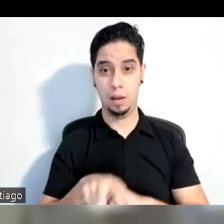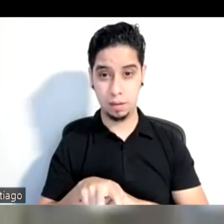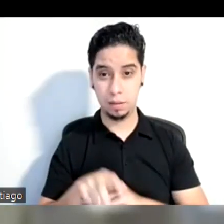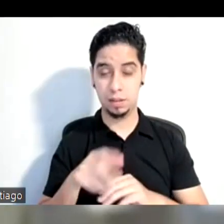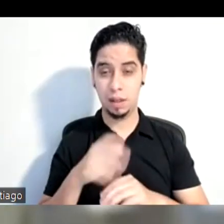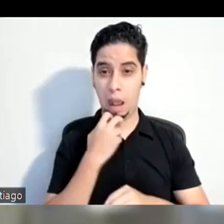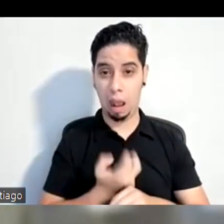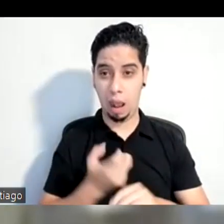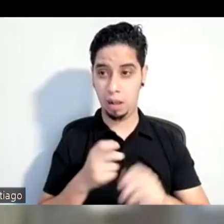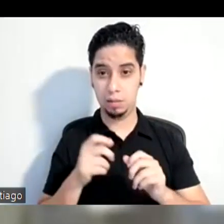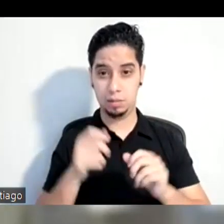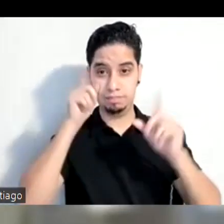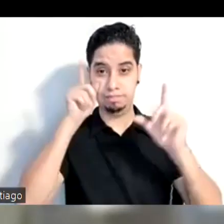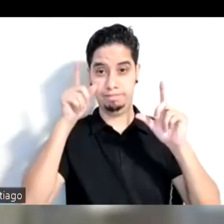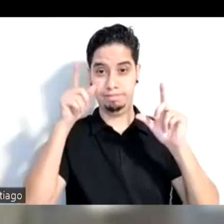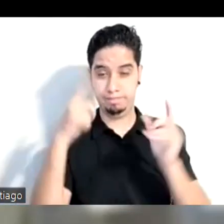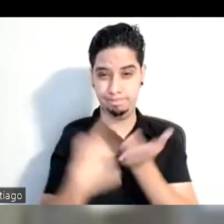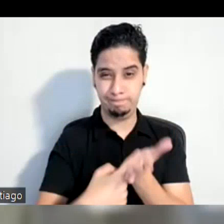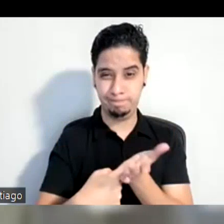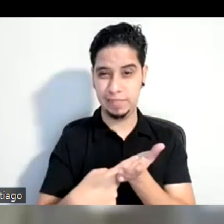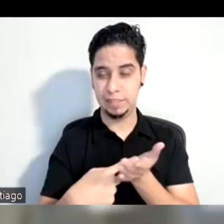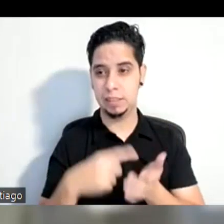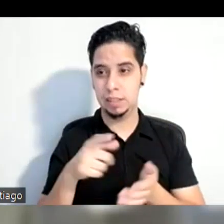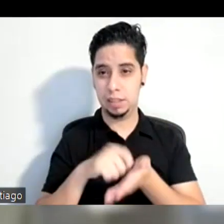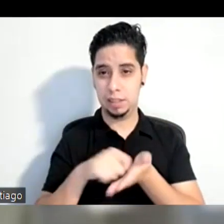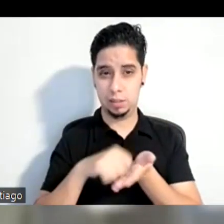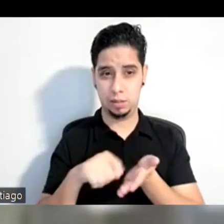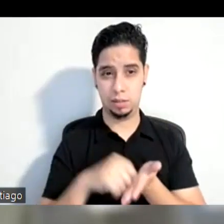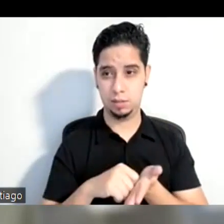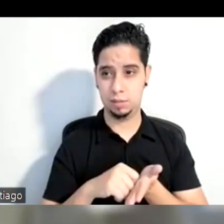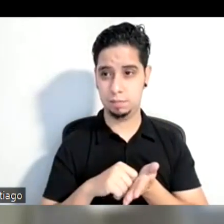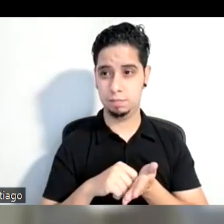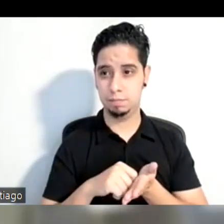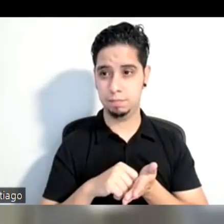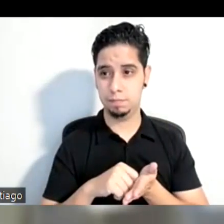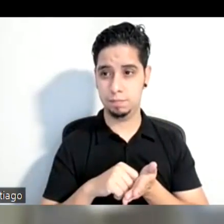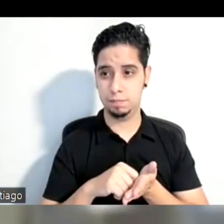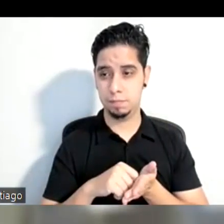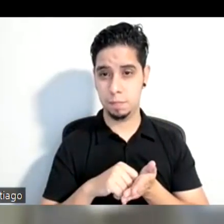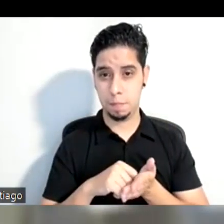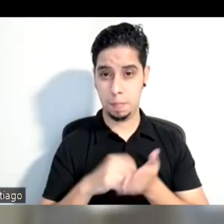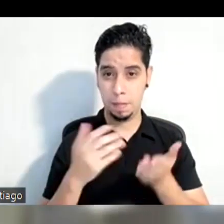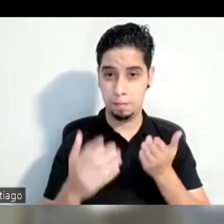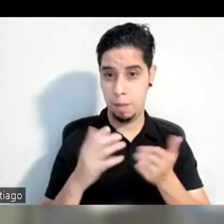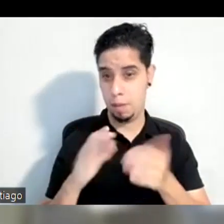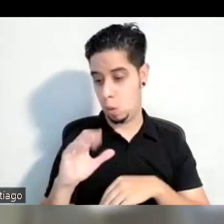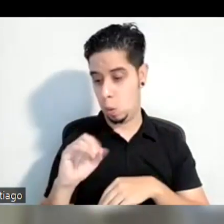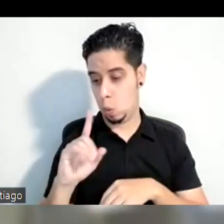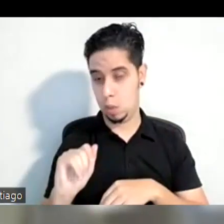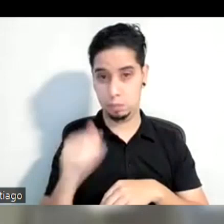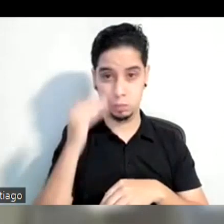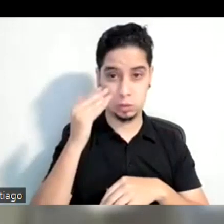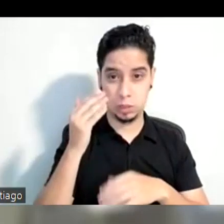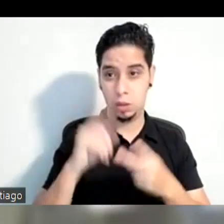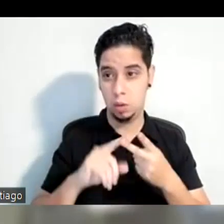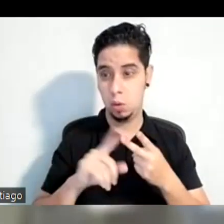impresionado, yo, espérate, este escritor de esta serie se versó, o a lo mejor es Coda, ¿verdad? O se